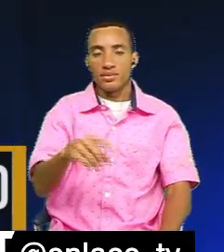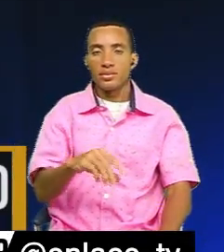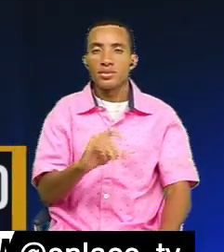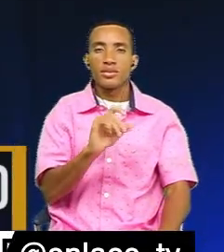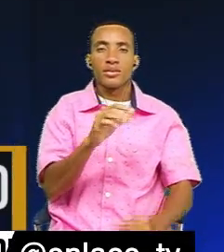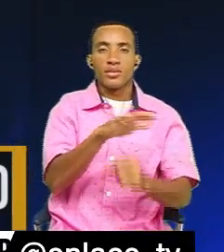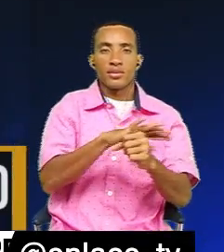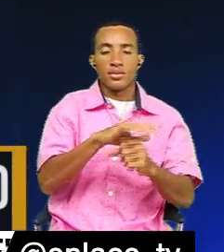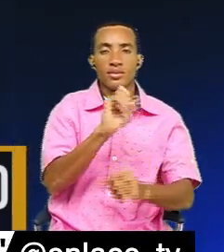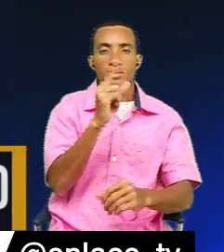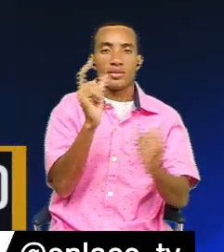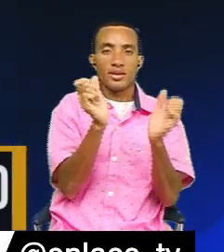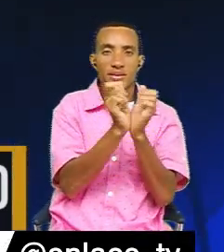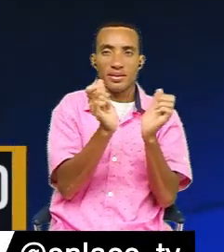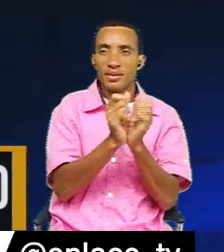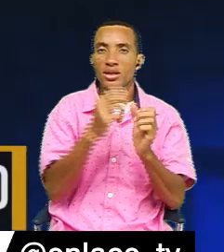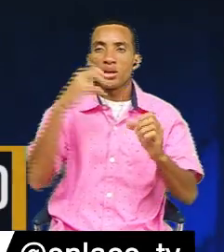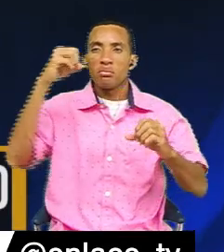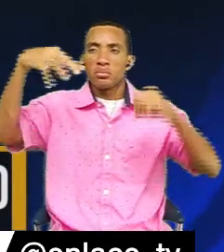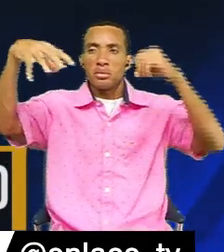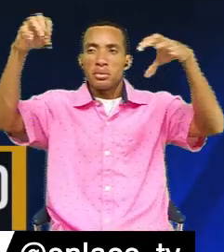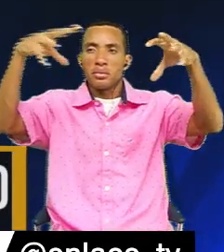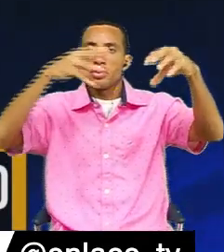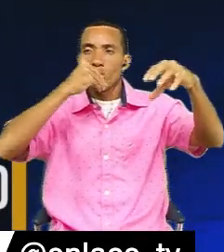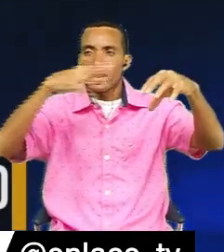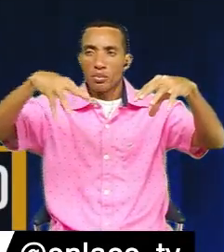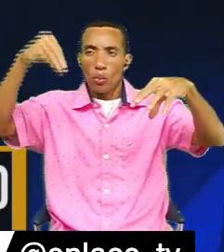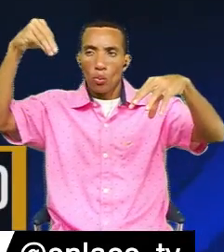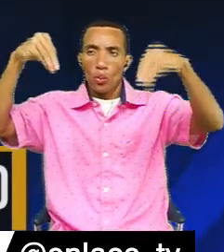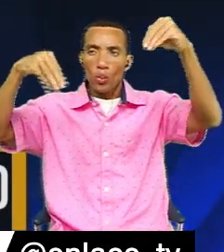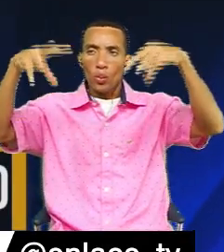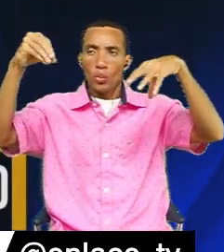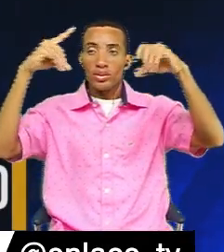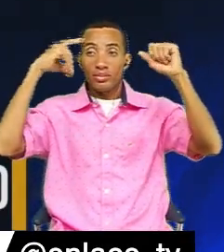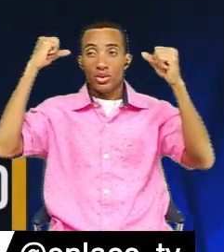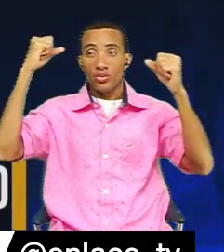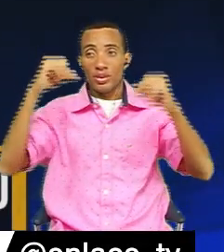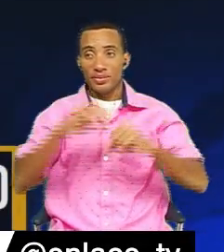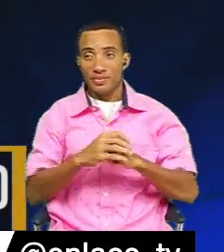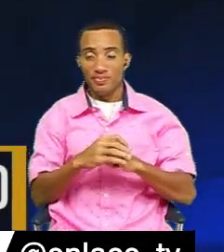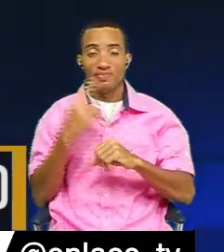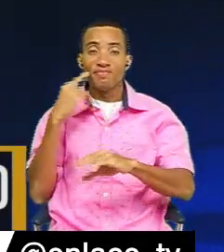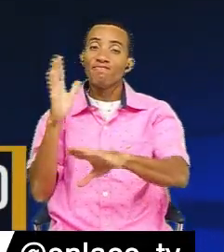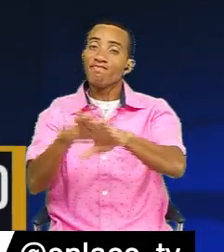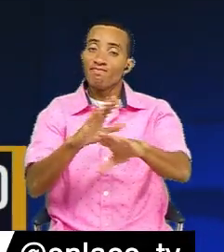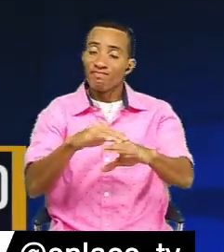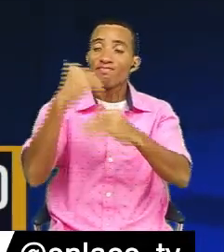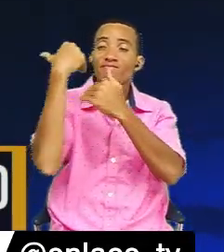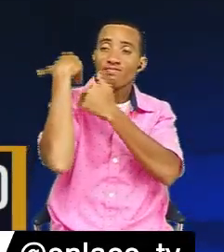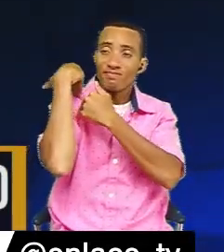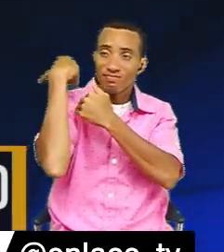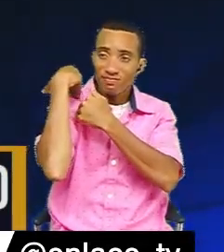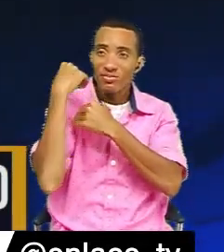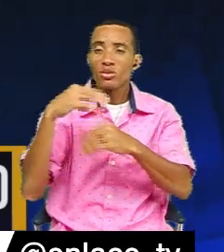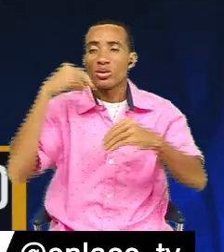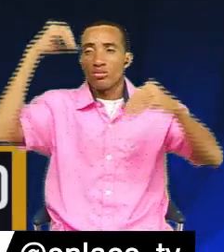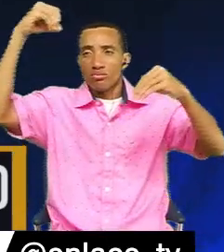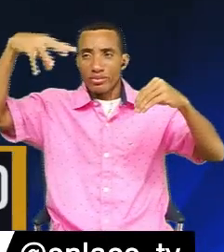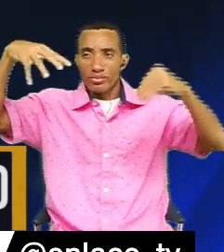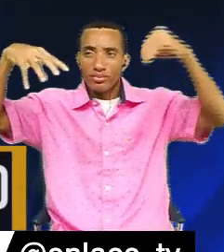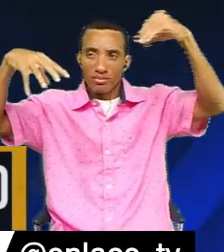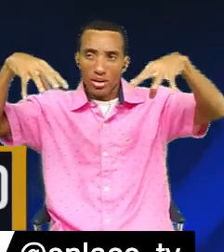la ausencia de luminarias en el sector, lo cual preocupa a esta comunidad. El llamado a entes competentes para habilitar iluminación en